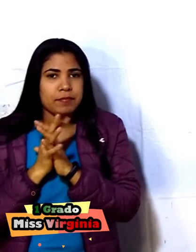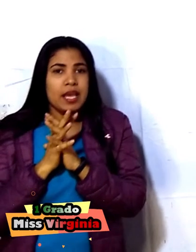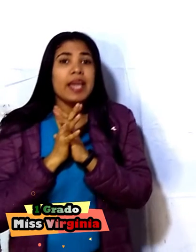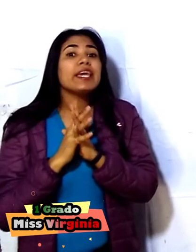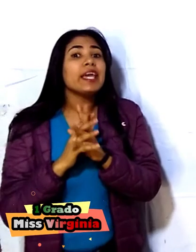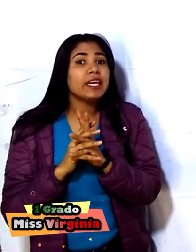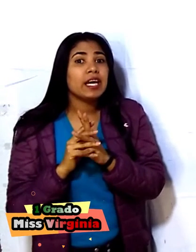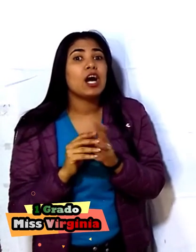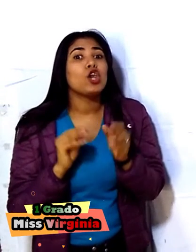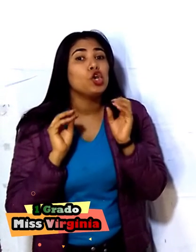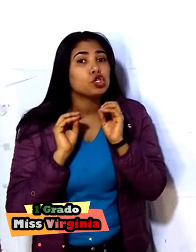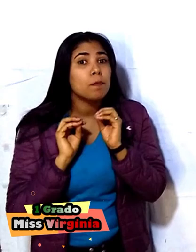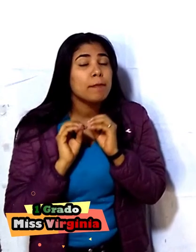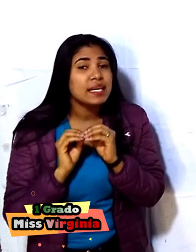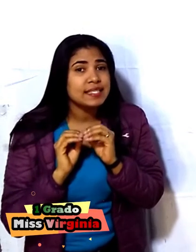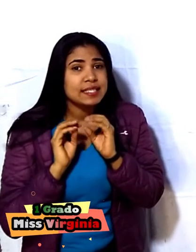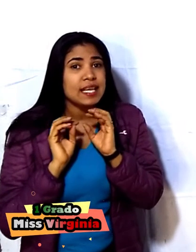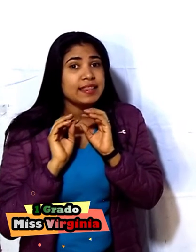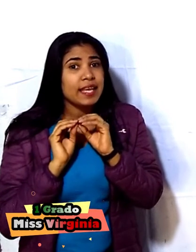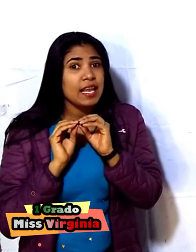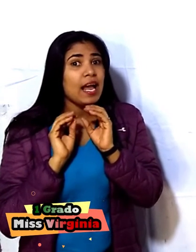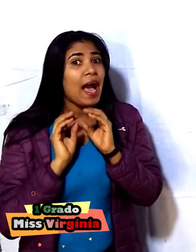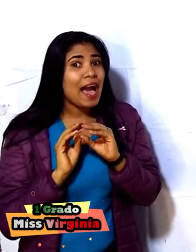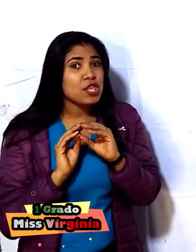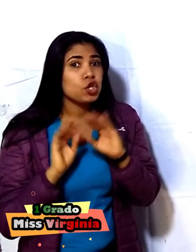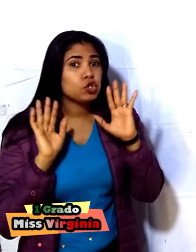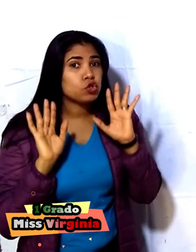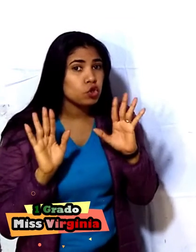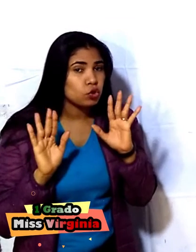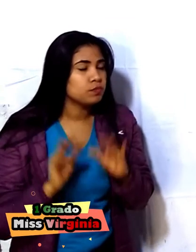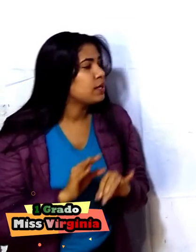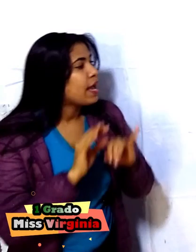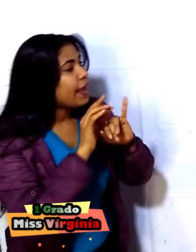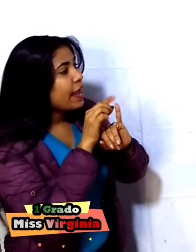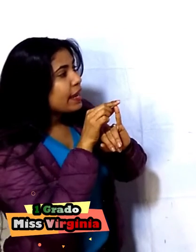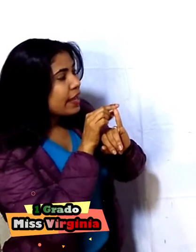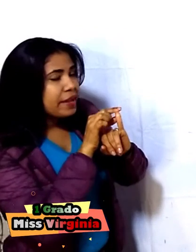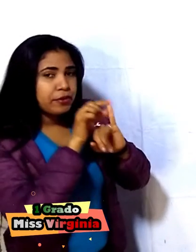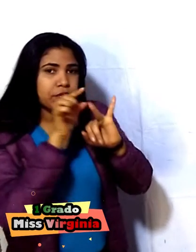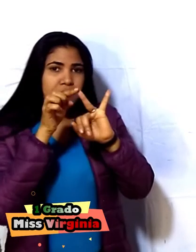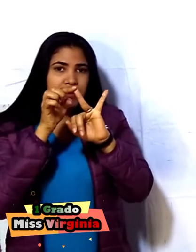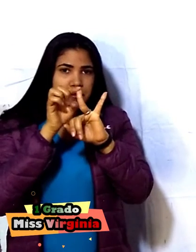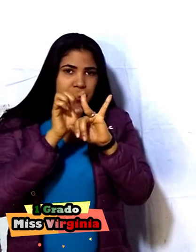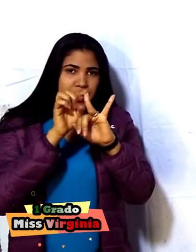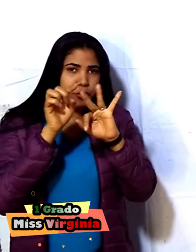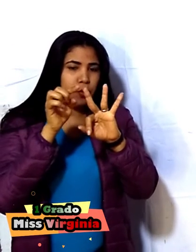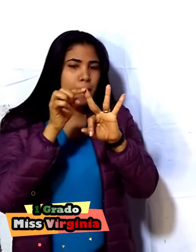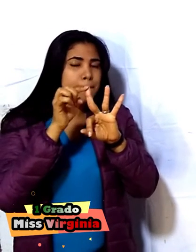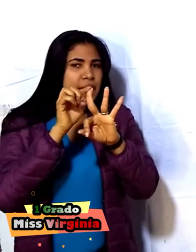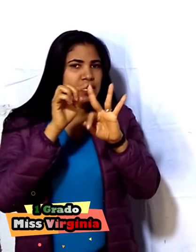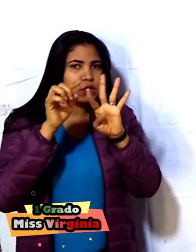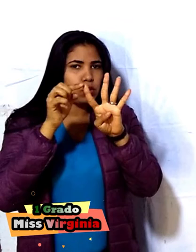semana. Y los meses del año son enero,